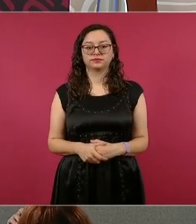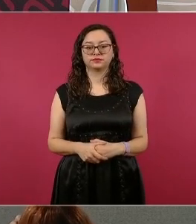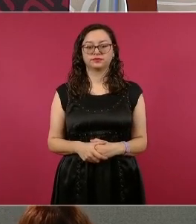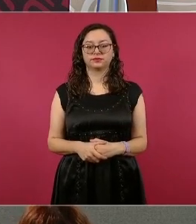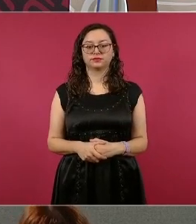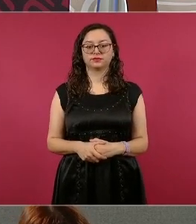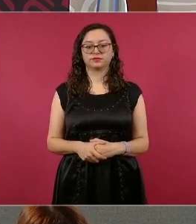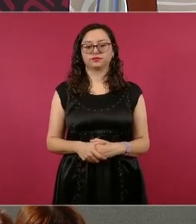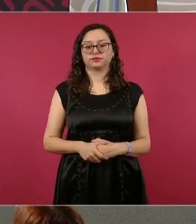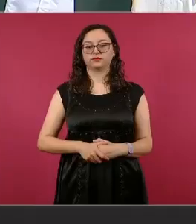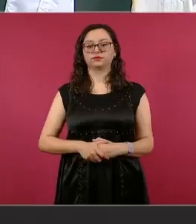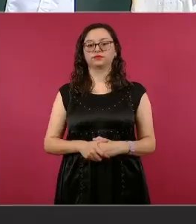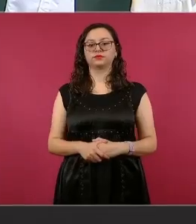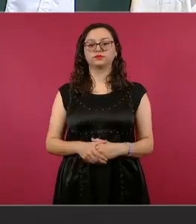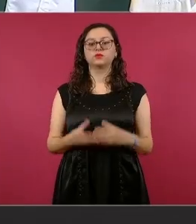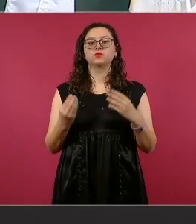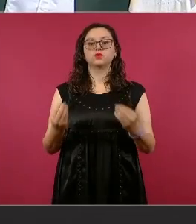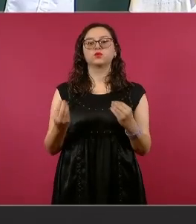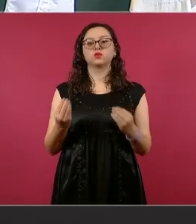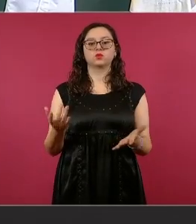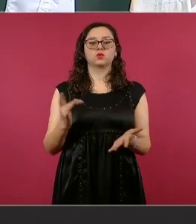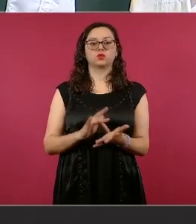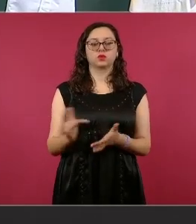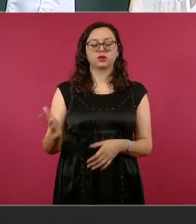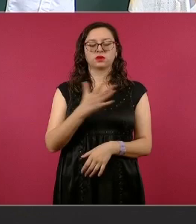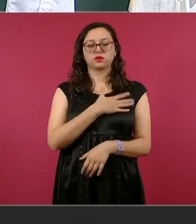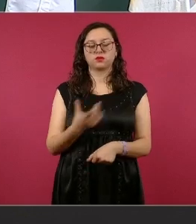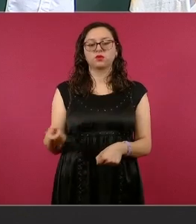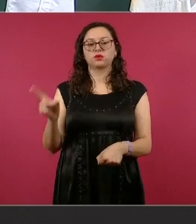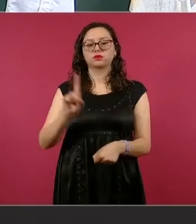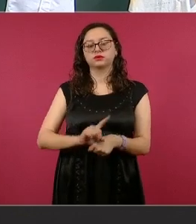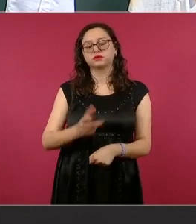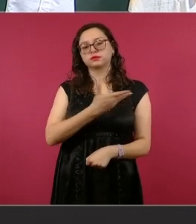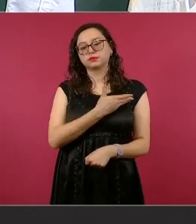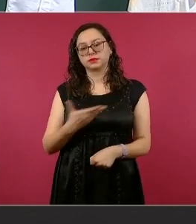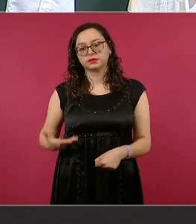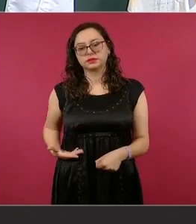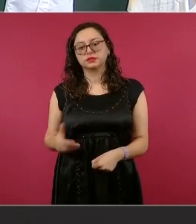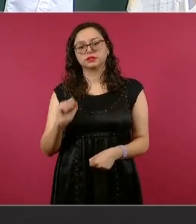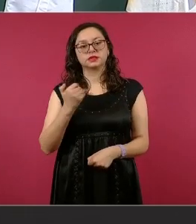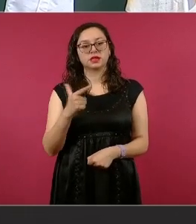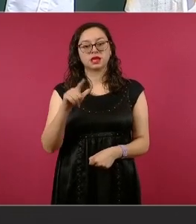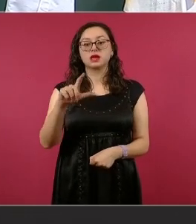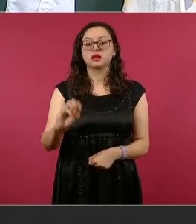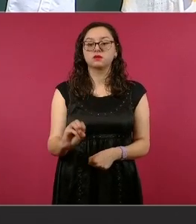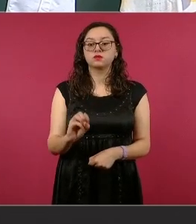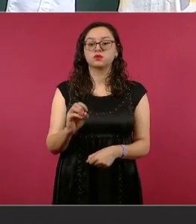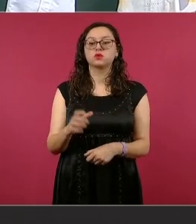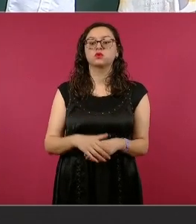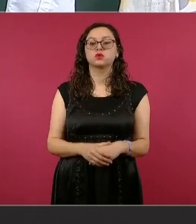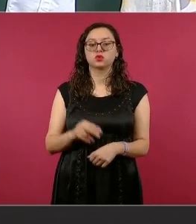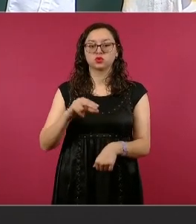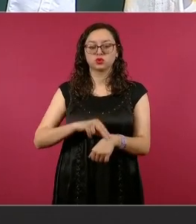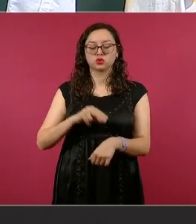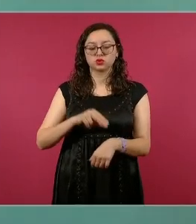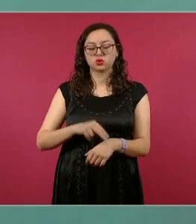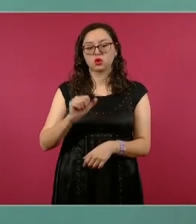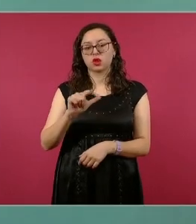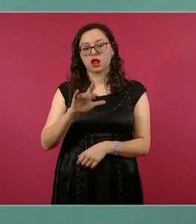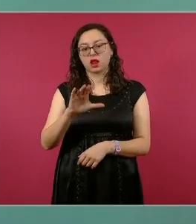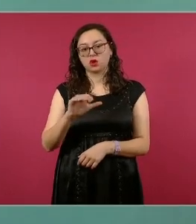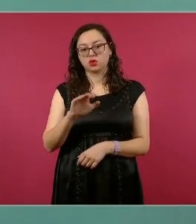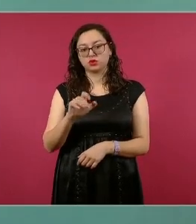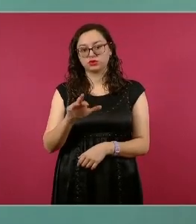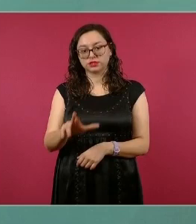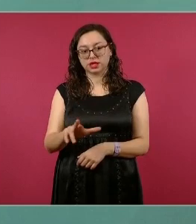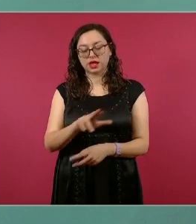Muchas gracias. Buenos días, señor presidente Andrés Manuel López Obrador. Buenos días, doctor Jorge Alcocer, maestro